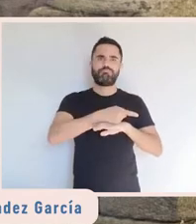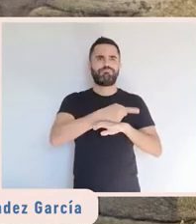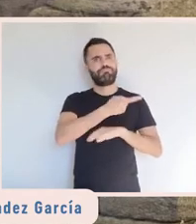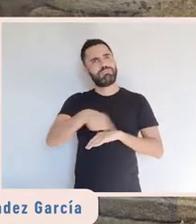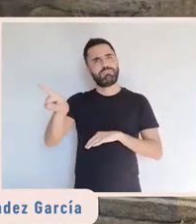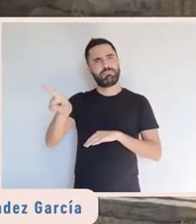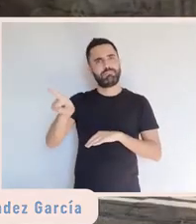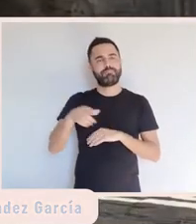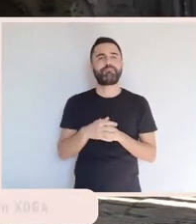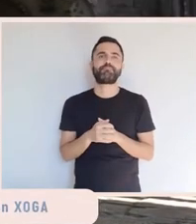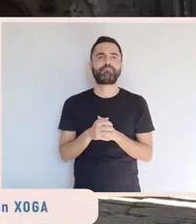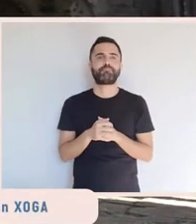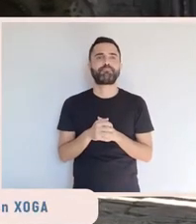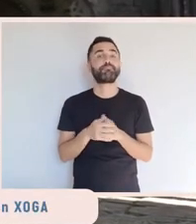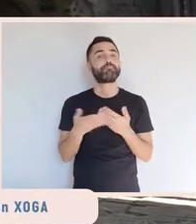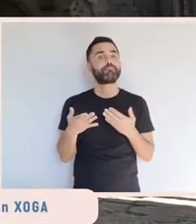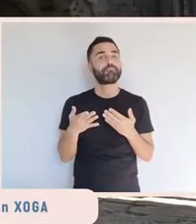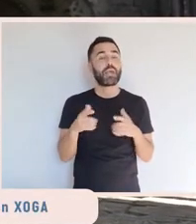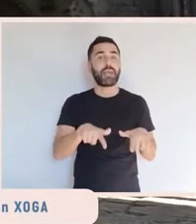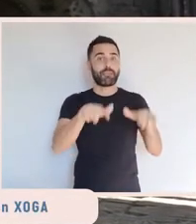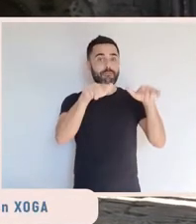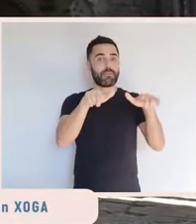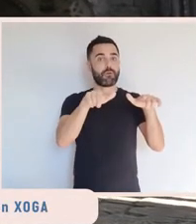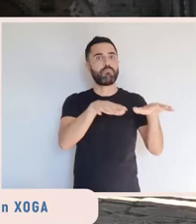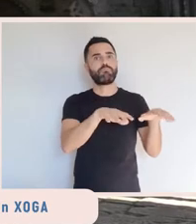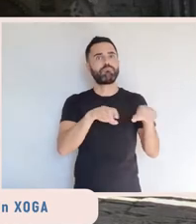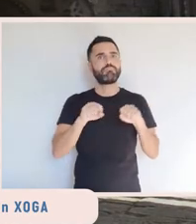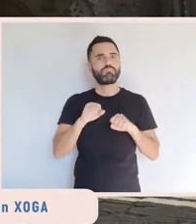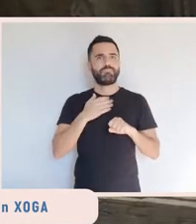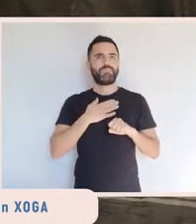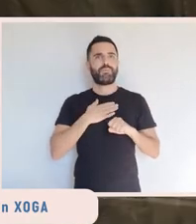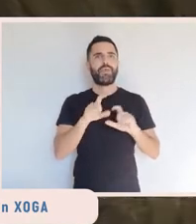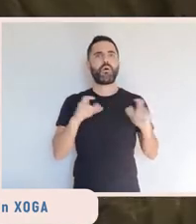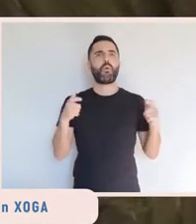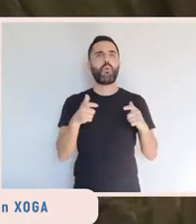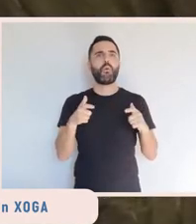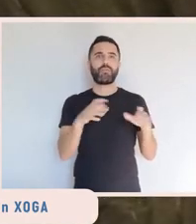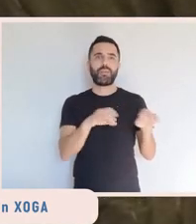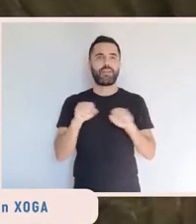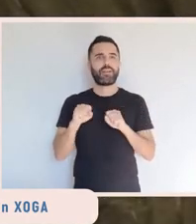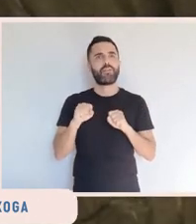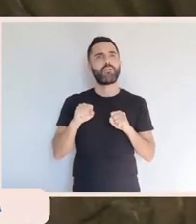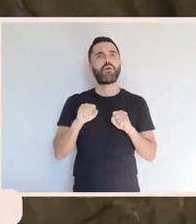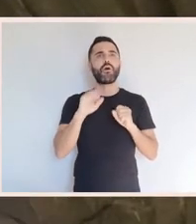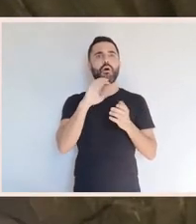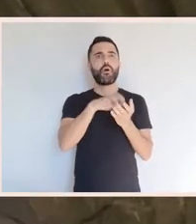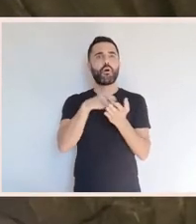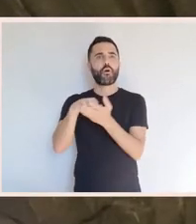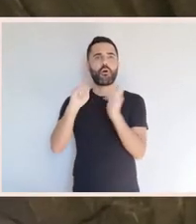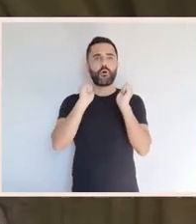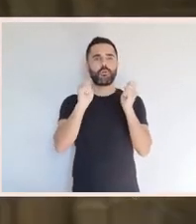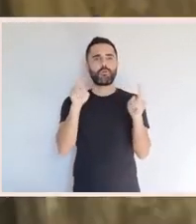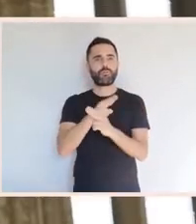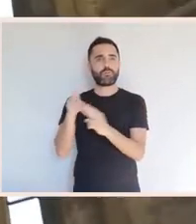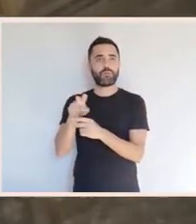a abandonar o convento, o cal pasou a mans da Junta de Enajenación de Conventos Suprimidos de la provincia. E xa